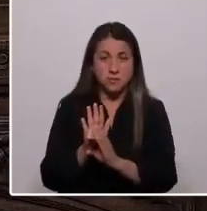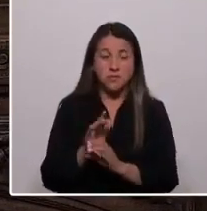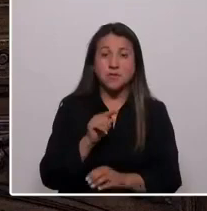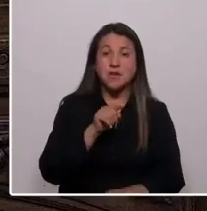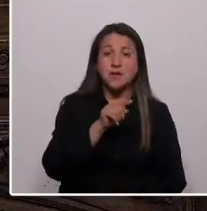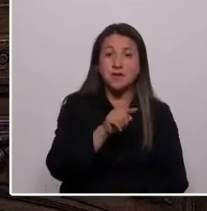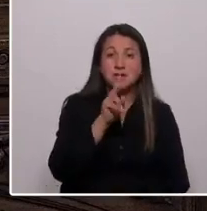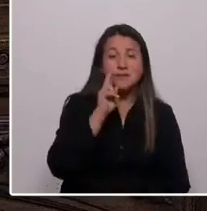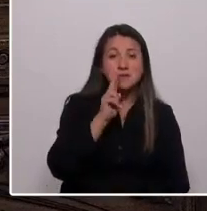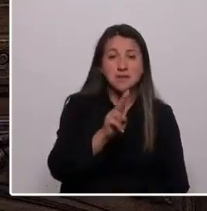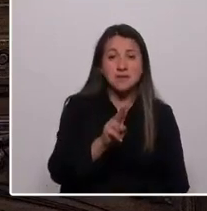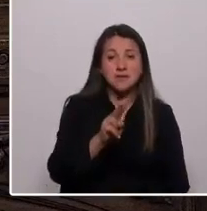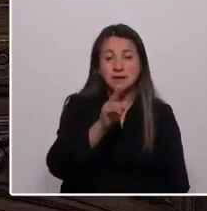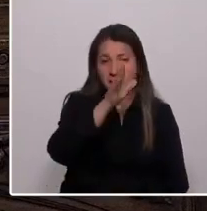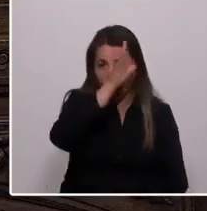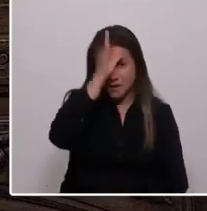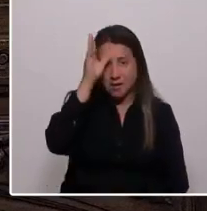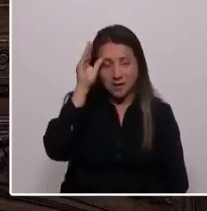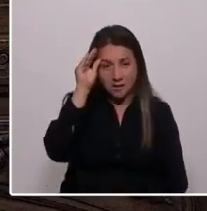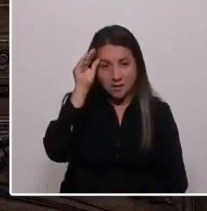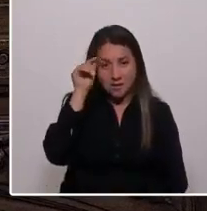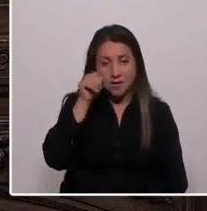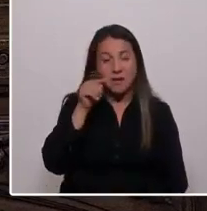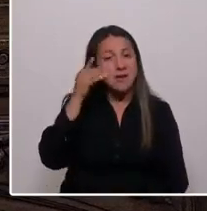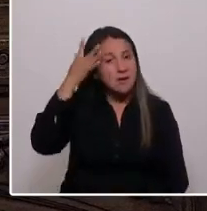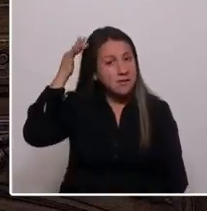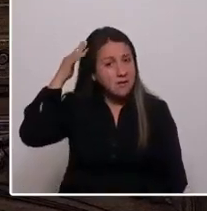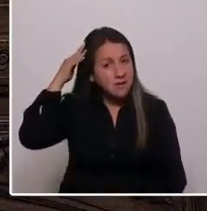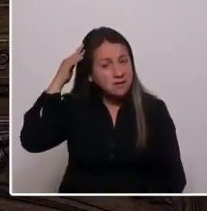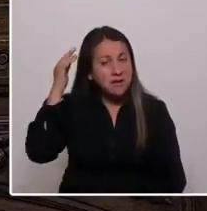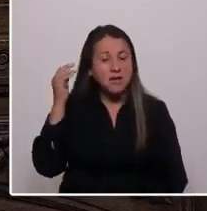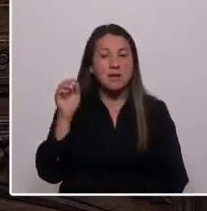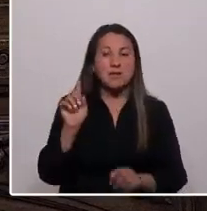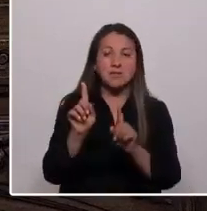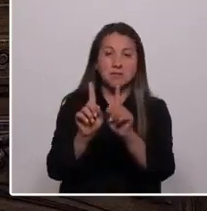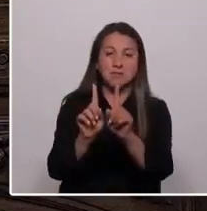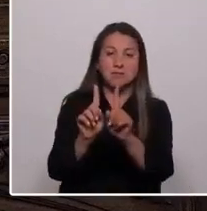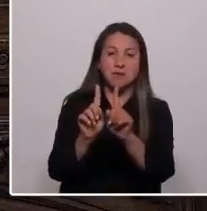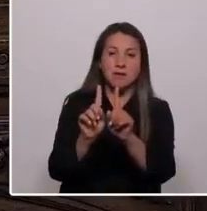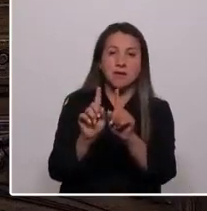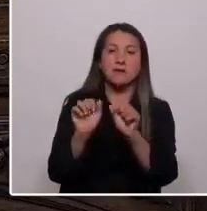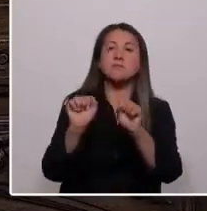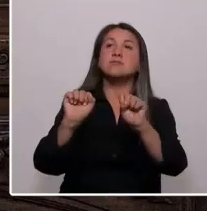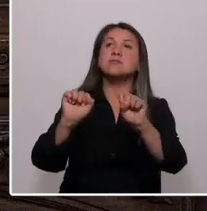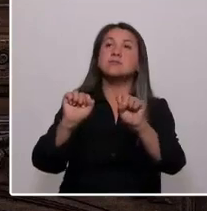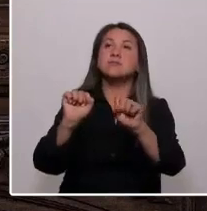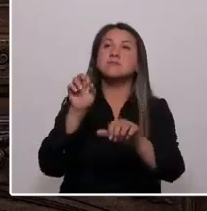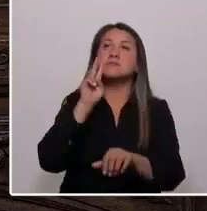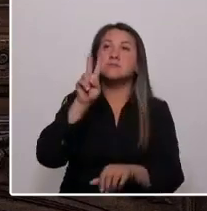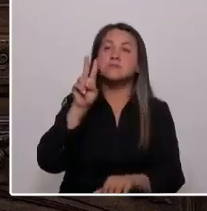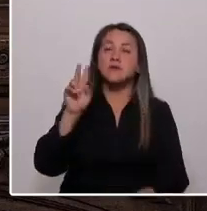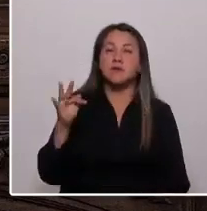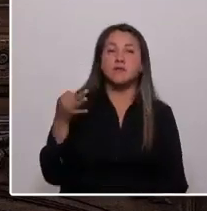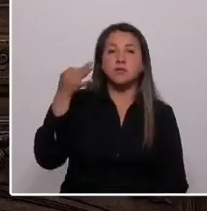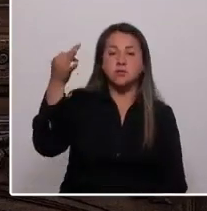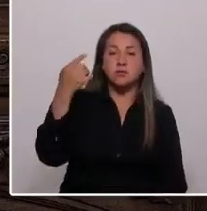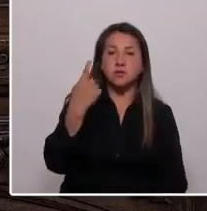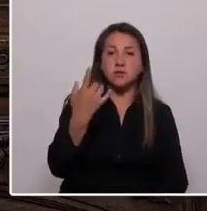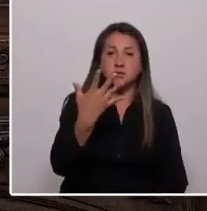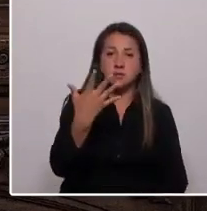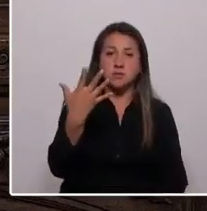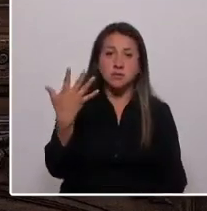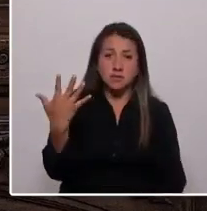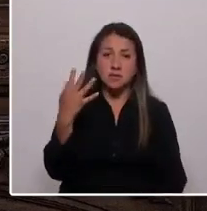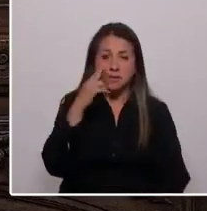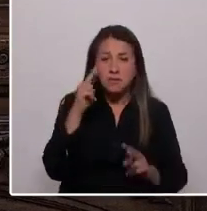verá también elisa loncón y el vicepresidente jaime basa de espaldas brillando hacia el futuro éramos 155 encontrándonos y